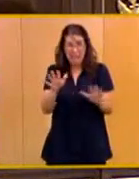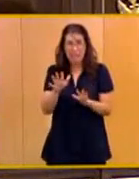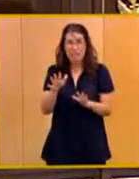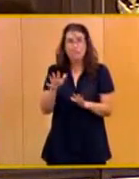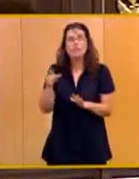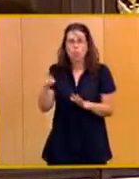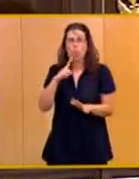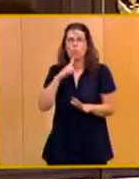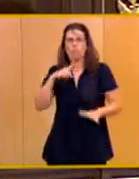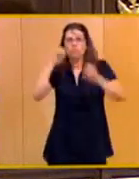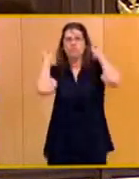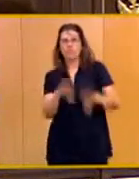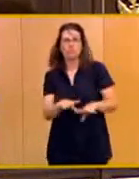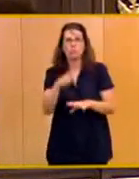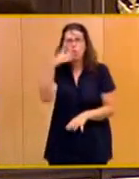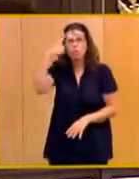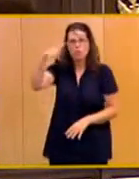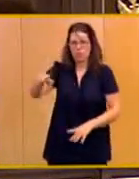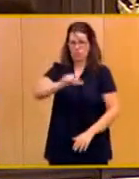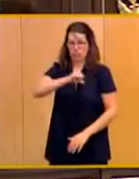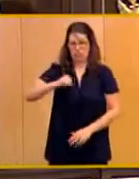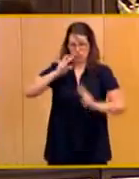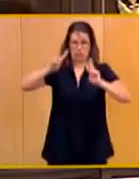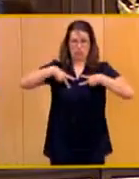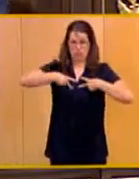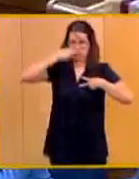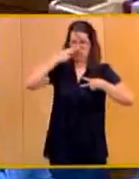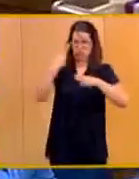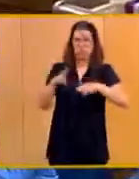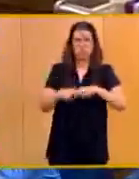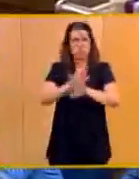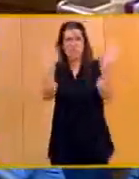sus intereses y para sus objetivos políticos.